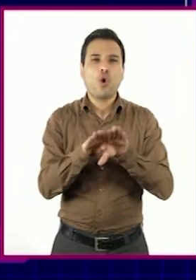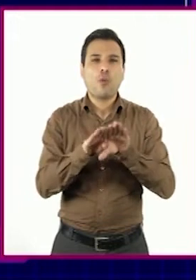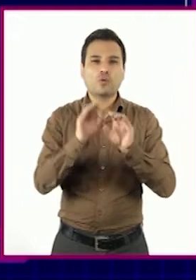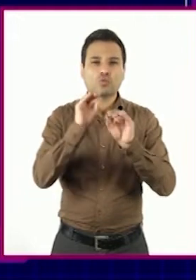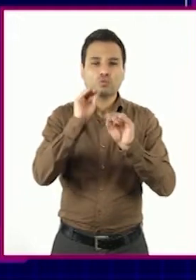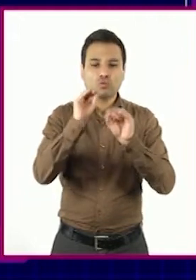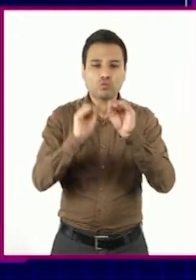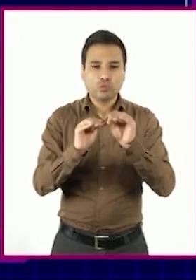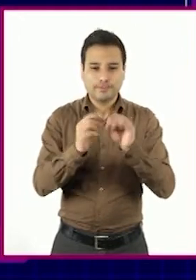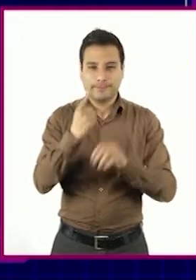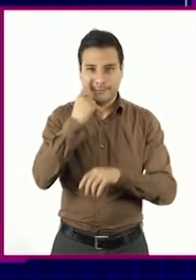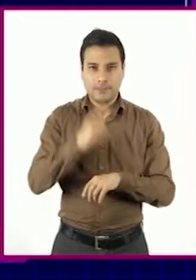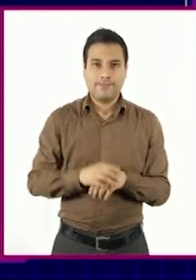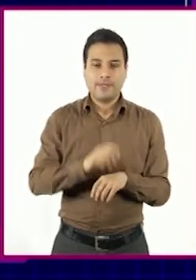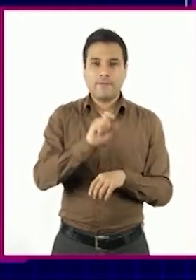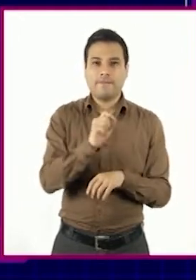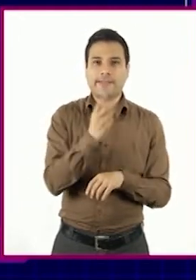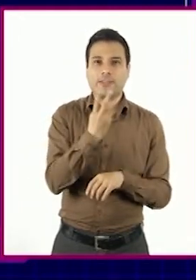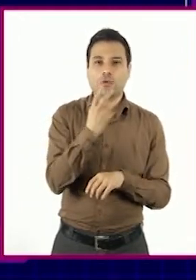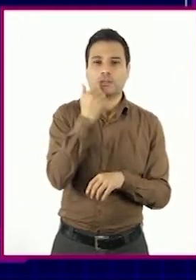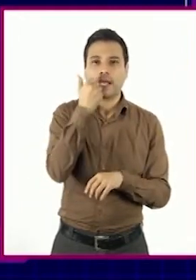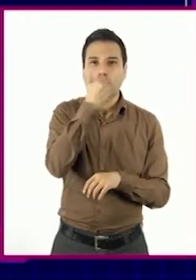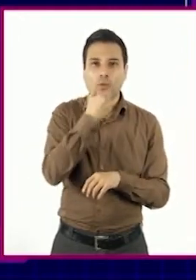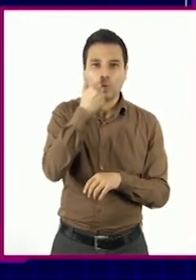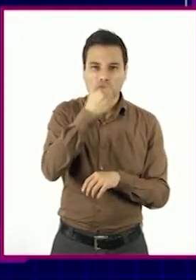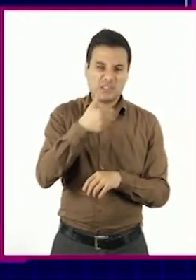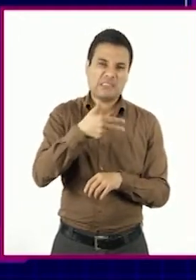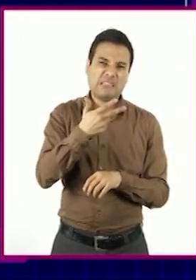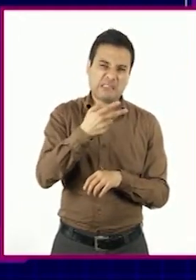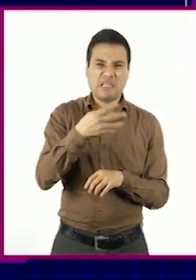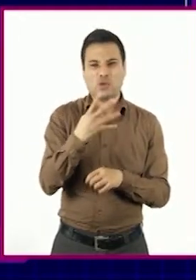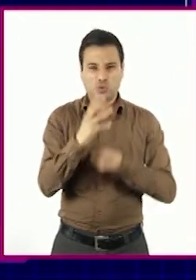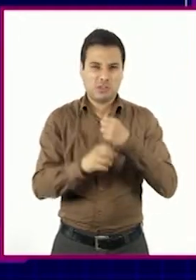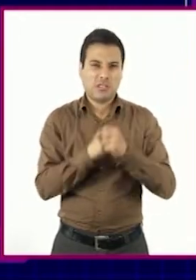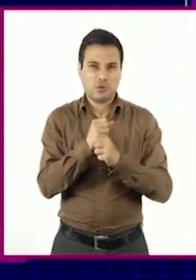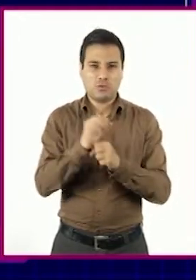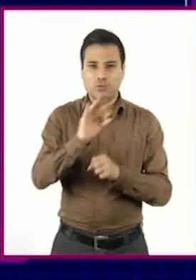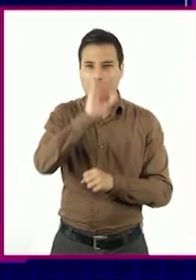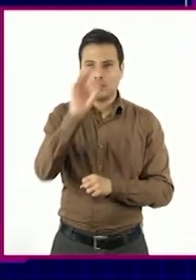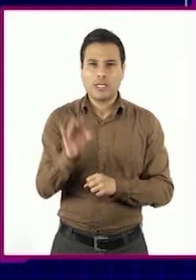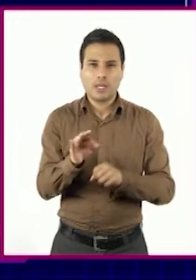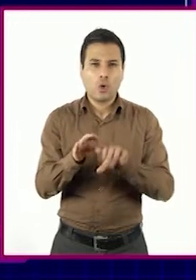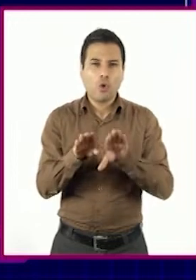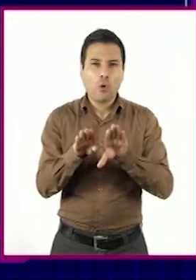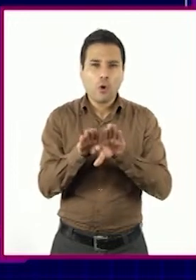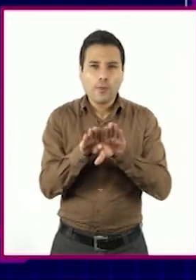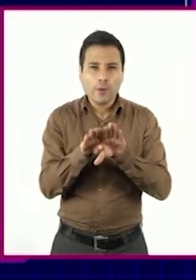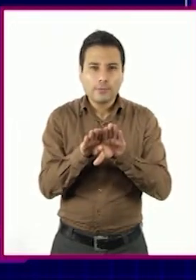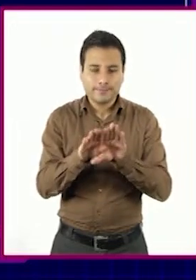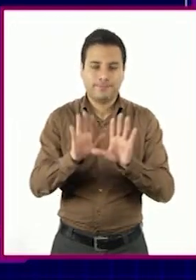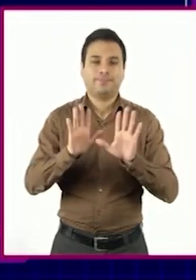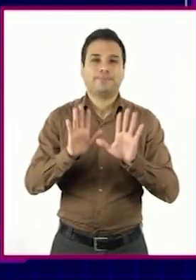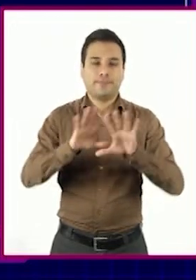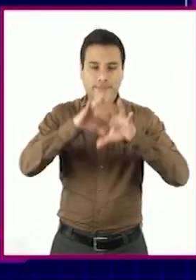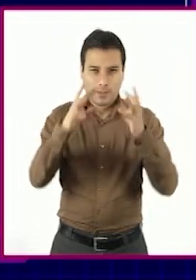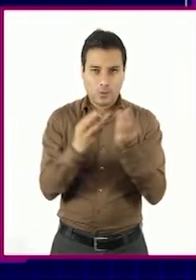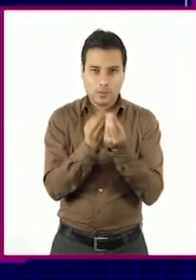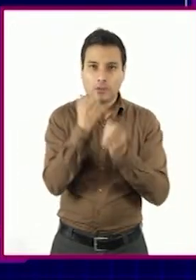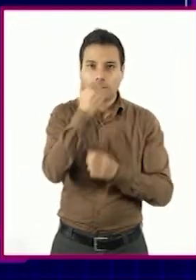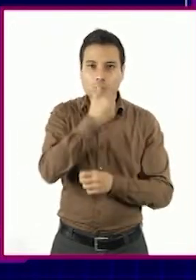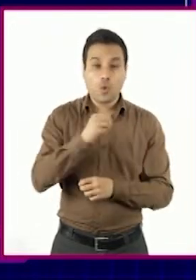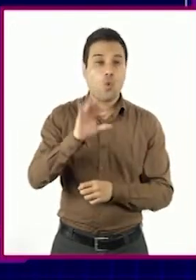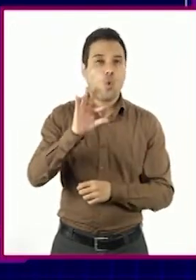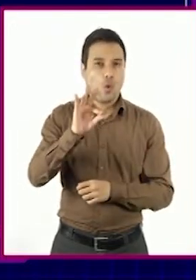representan 22 alumnos de edades entre 13 y 14 años, se toma en cuenta el total de estudiantes,